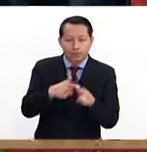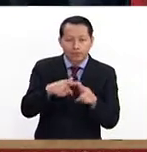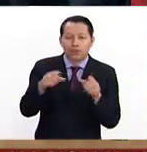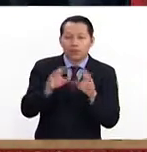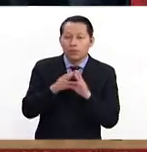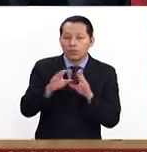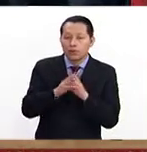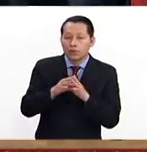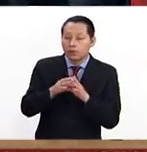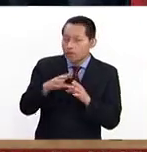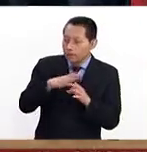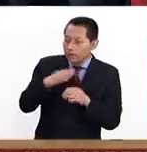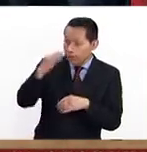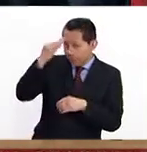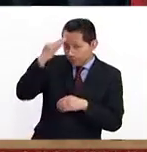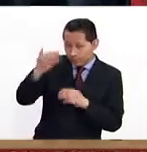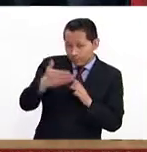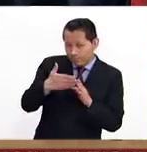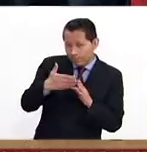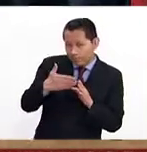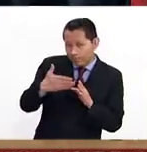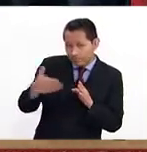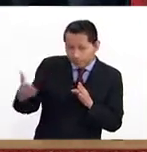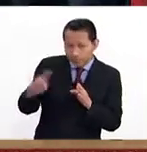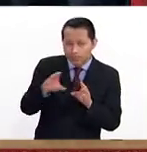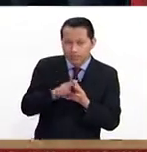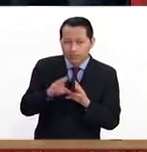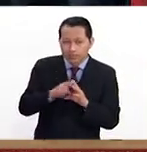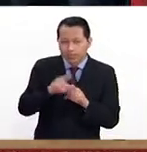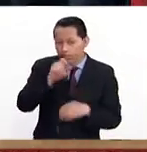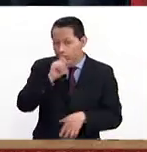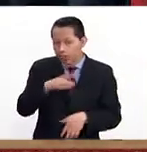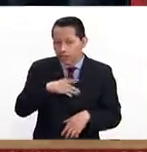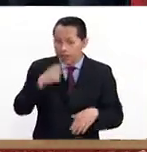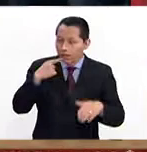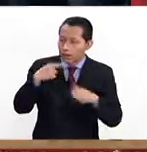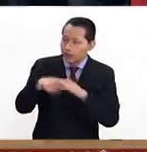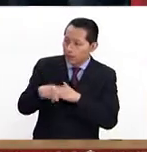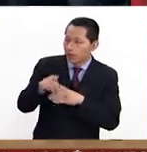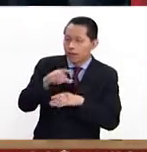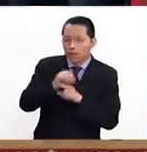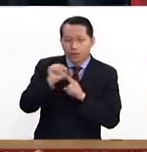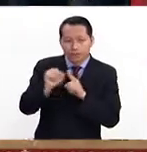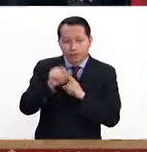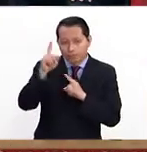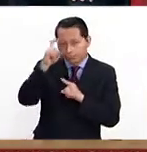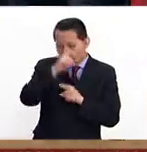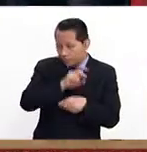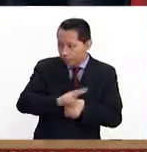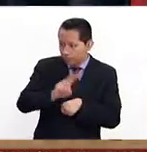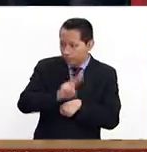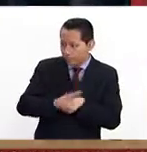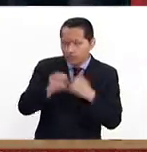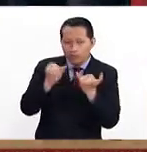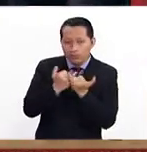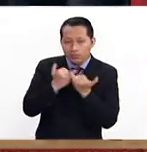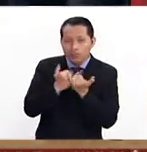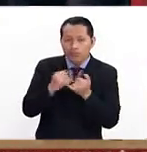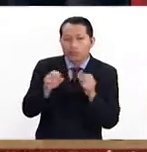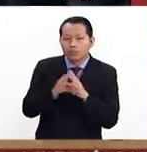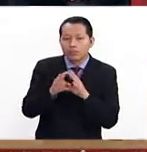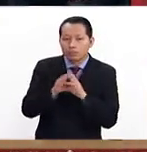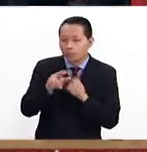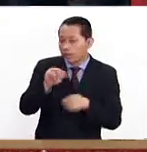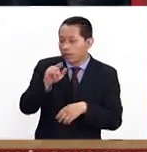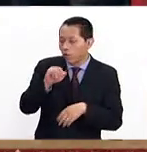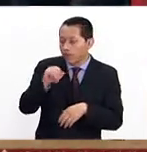seguir alargando en el tiempo pues estas denuncias, estas situaciones difíciles en Venezuela, y se va a mantener